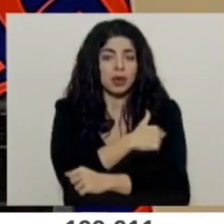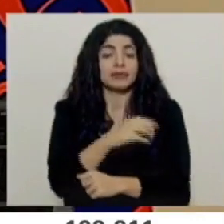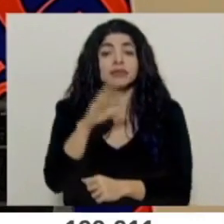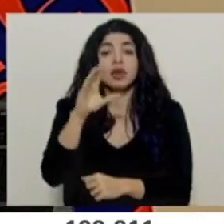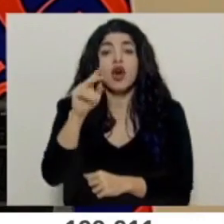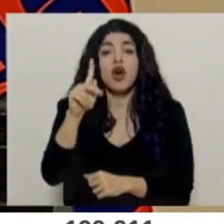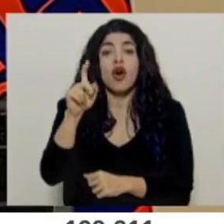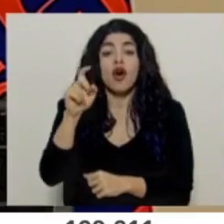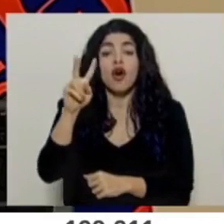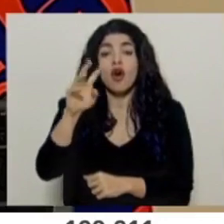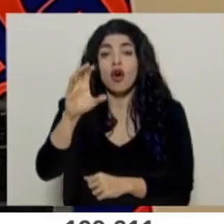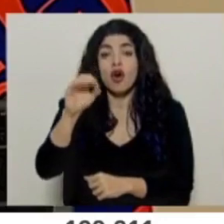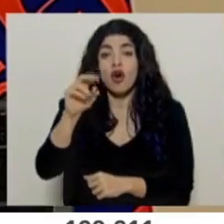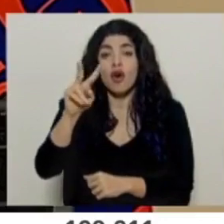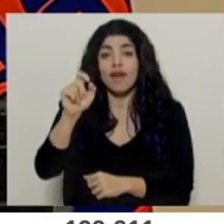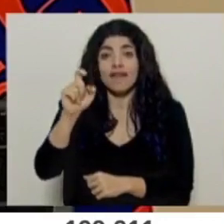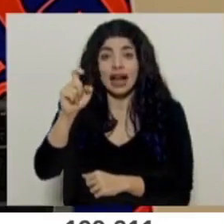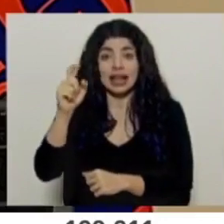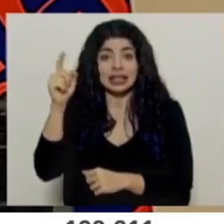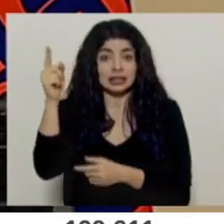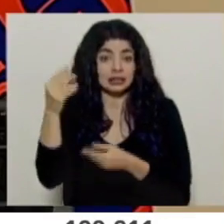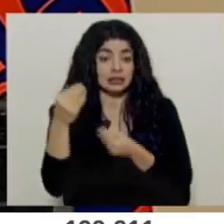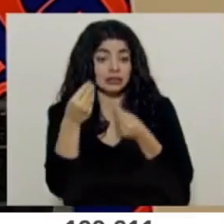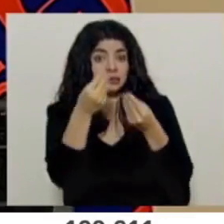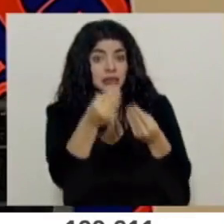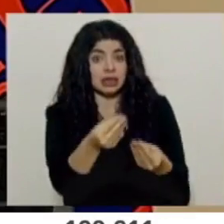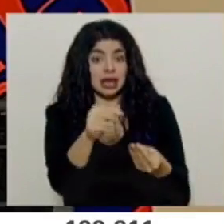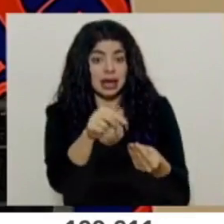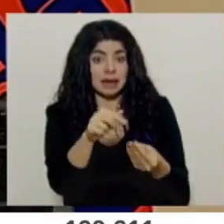nos hace en este momento son de la